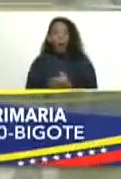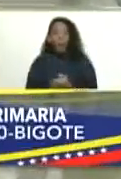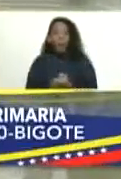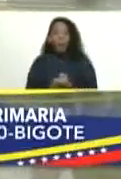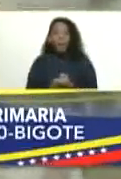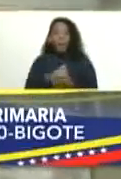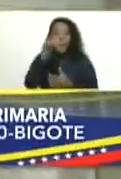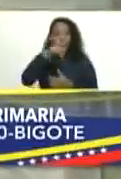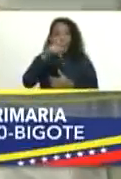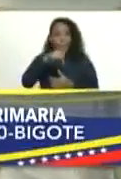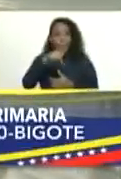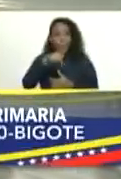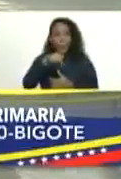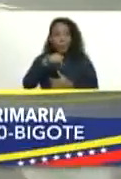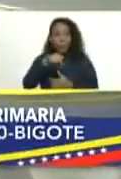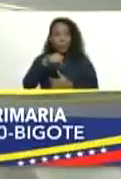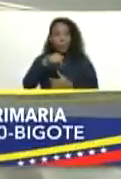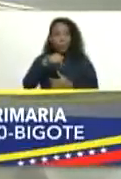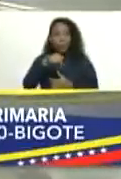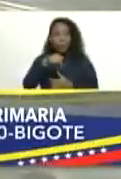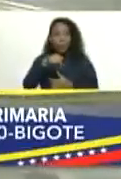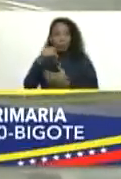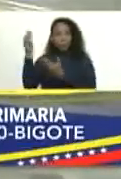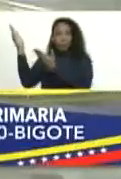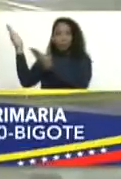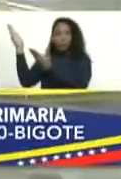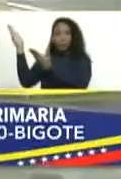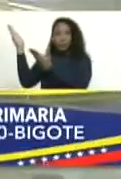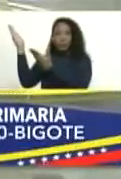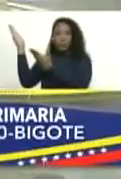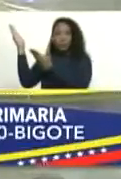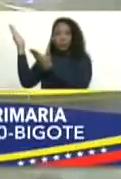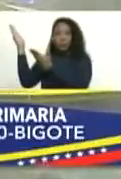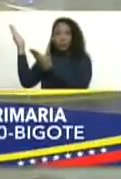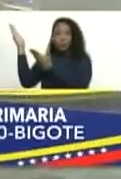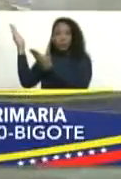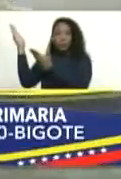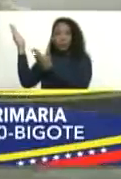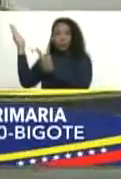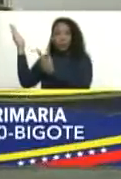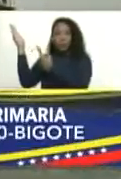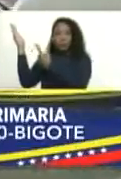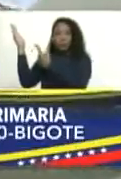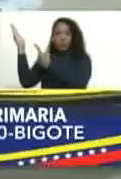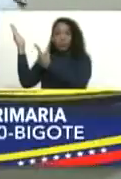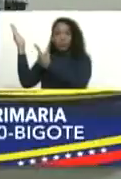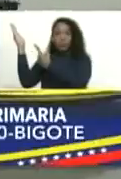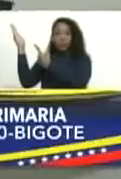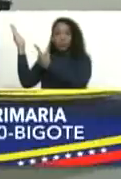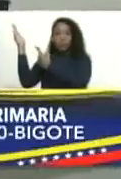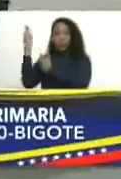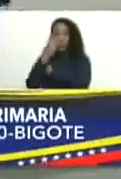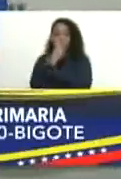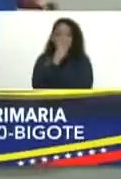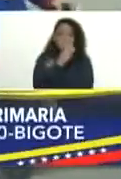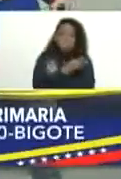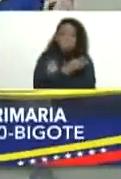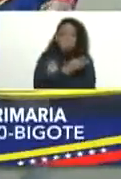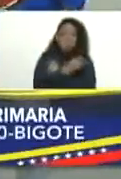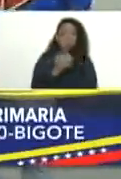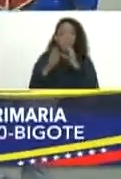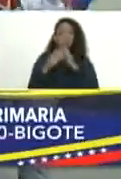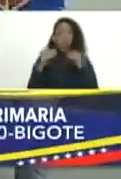Y aquí, presidente, tenemos en el área del galpón que usted visitó, toda la